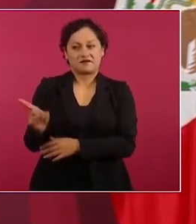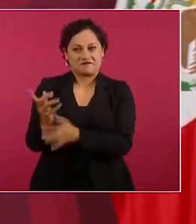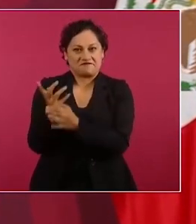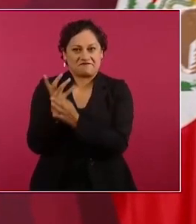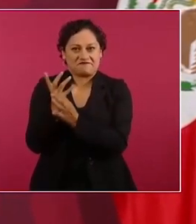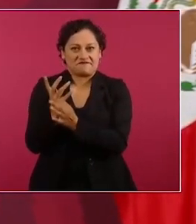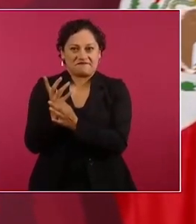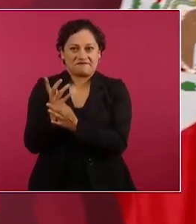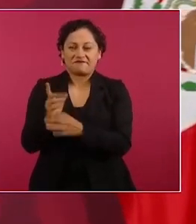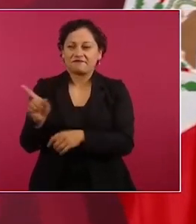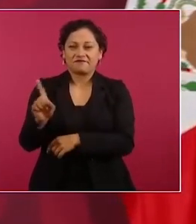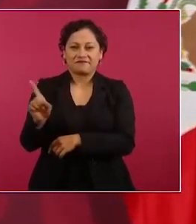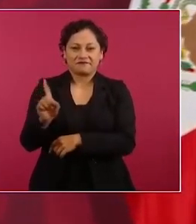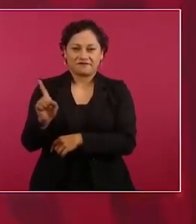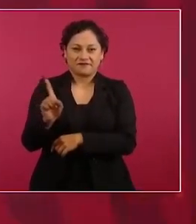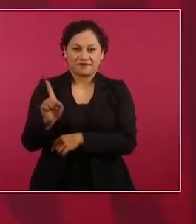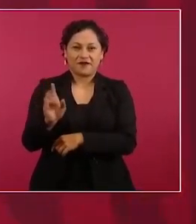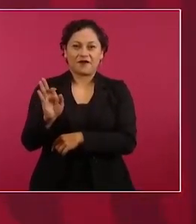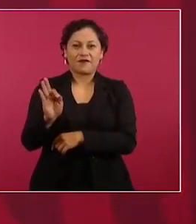No, es Firme.